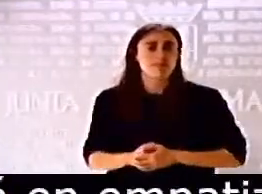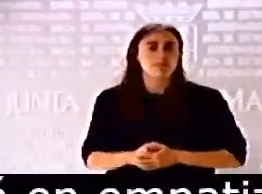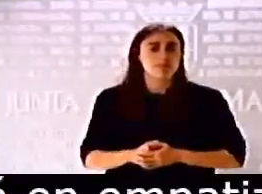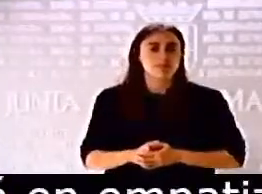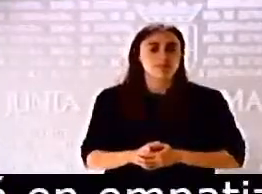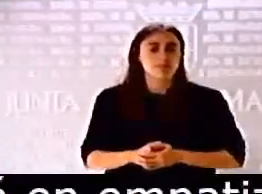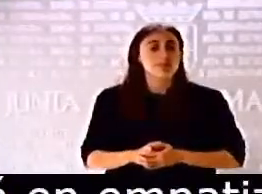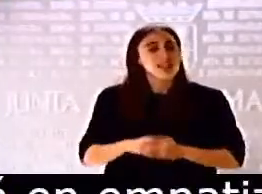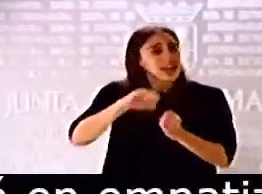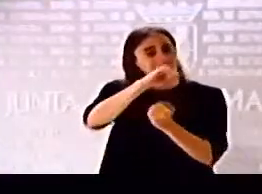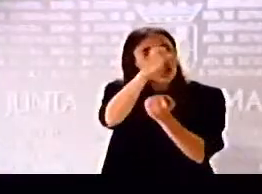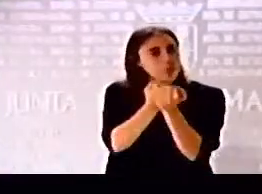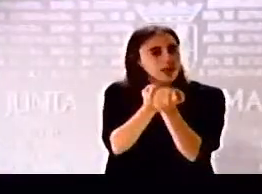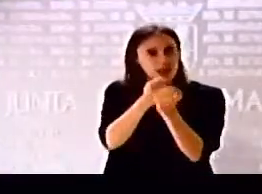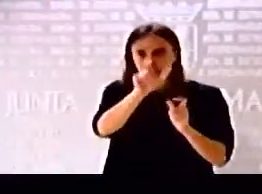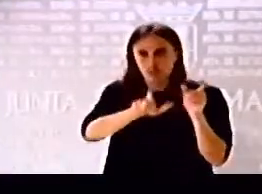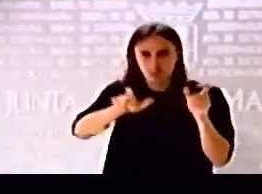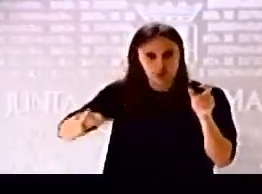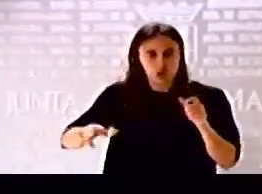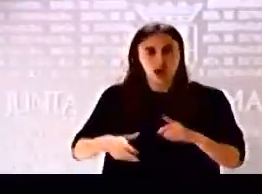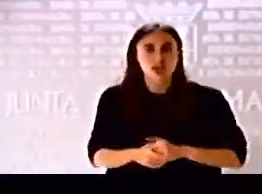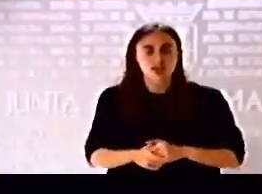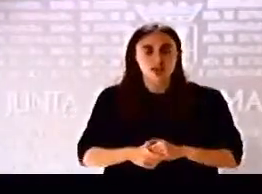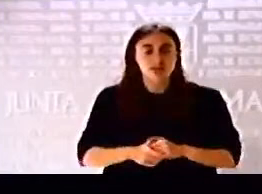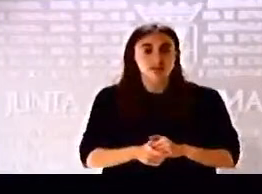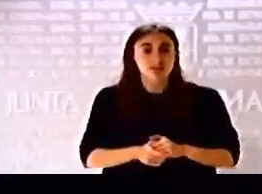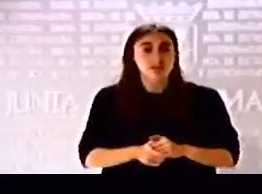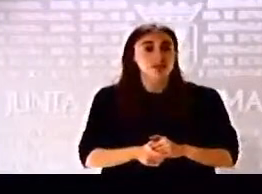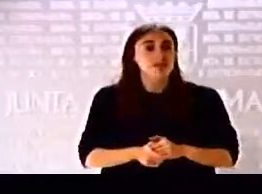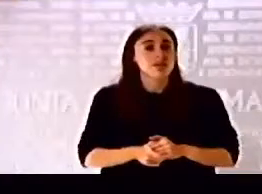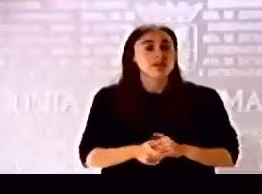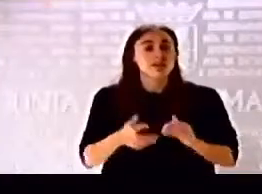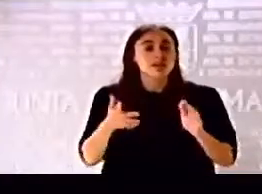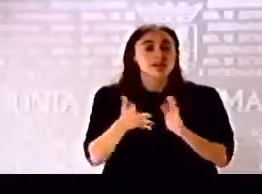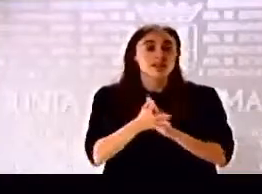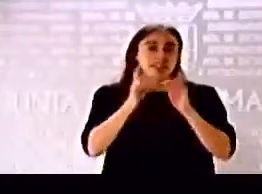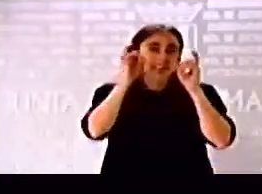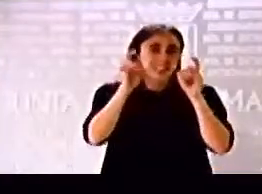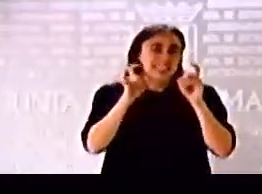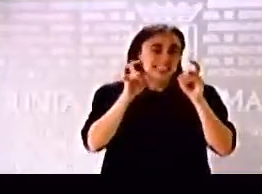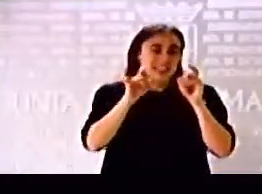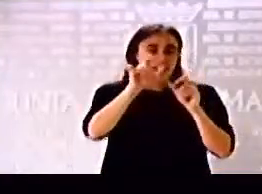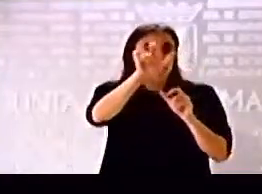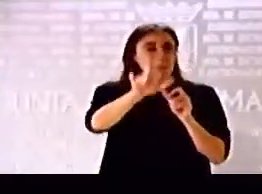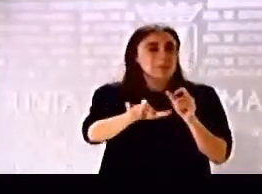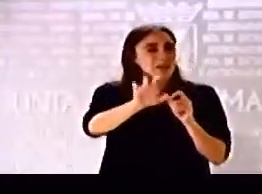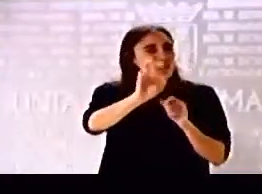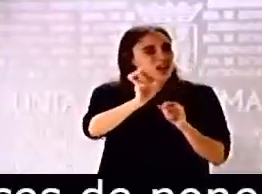En empatizar con la gente. En ser capaces de ponerse en el zapato del otro.